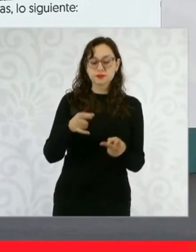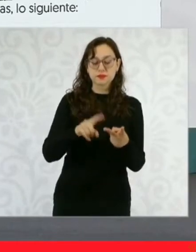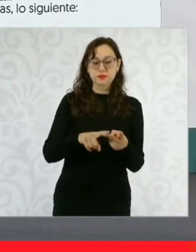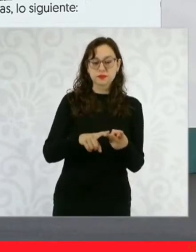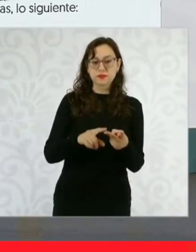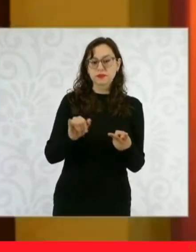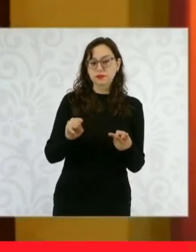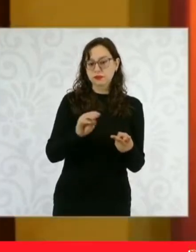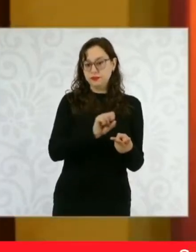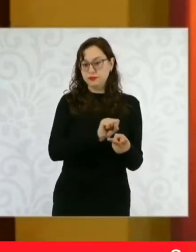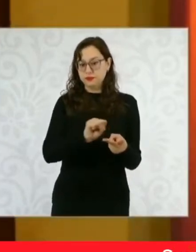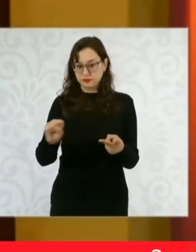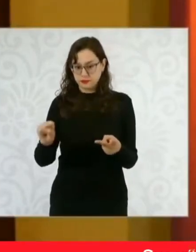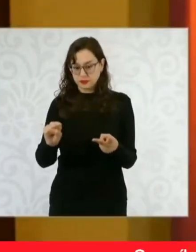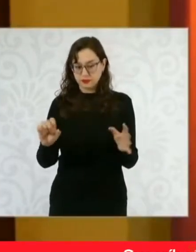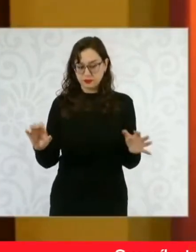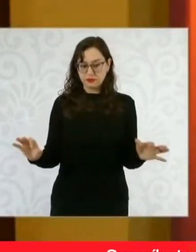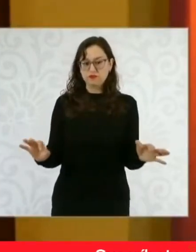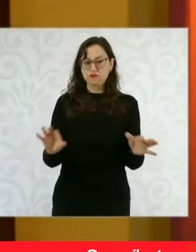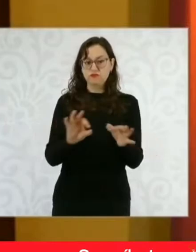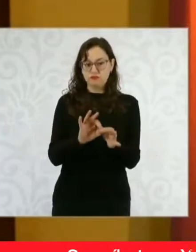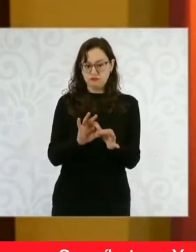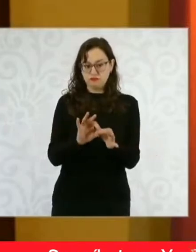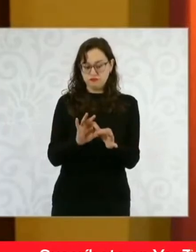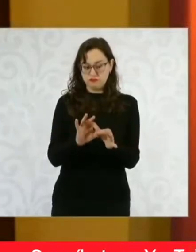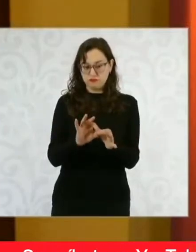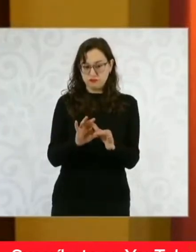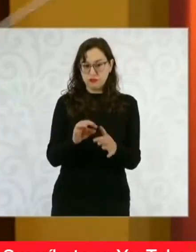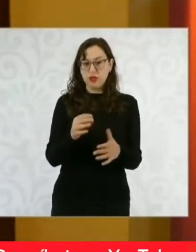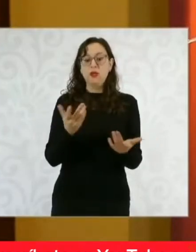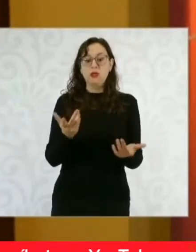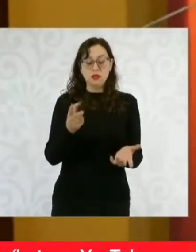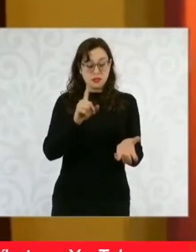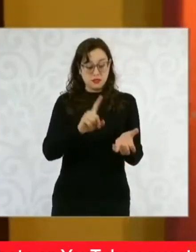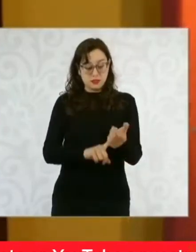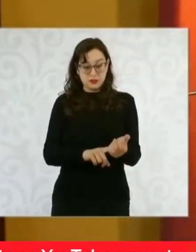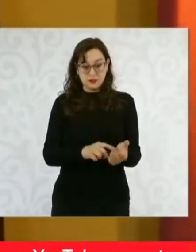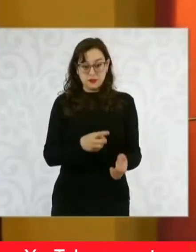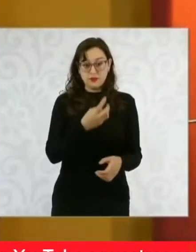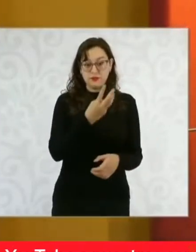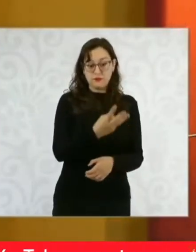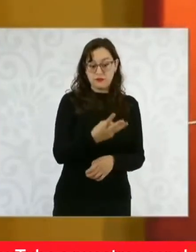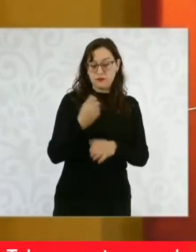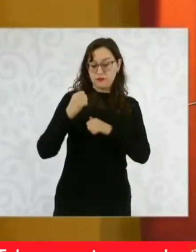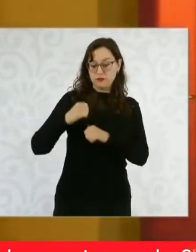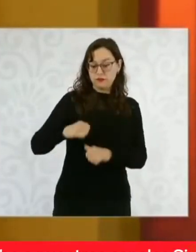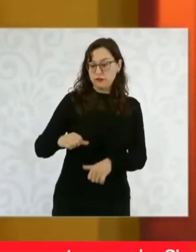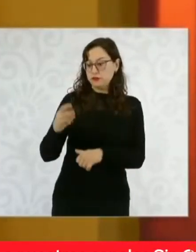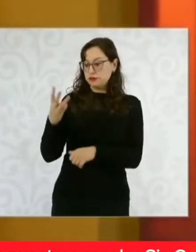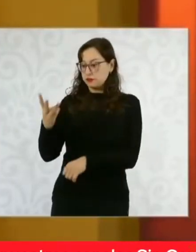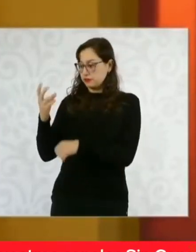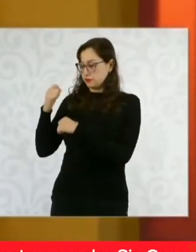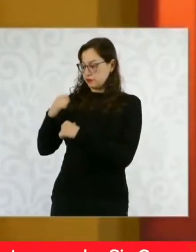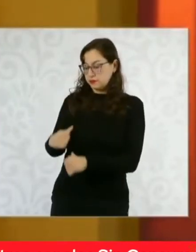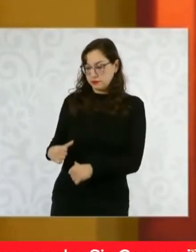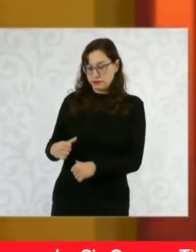IMSS, manteniendo el sello tripartita que distingue a ambas